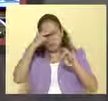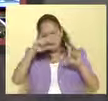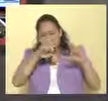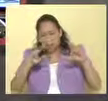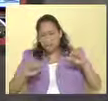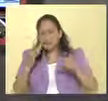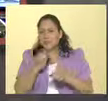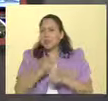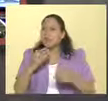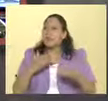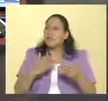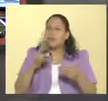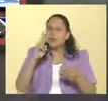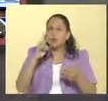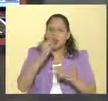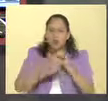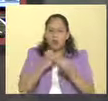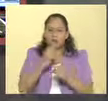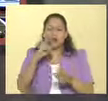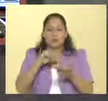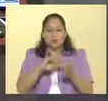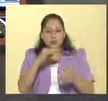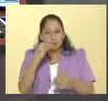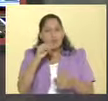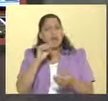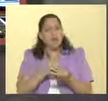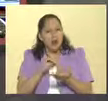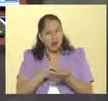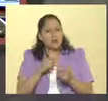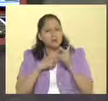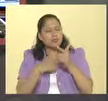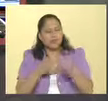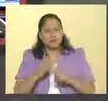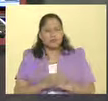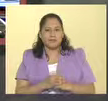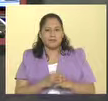México actual 2014 y sigue contando?